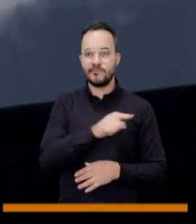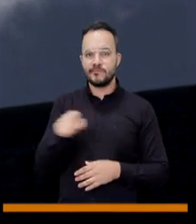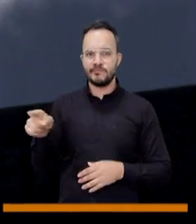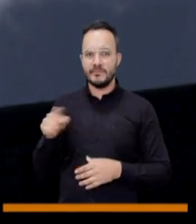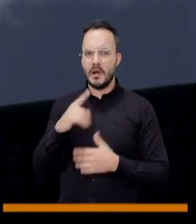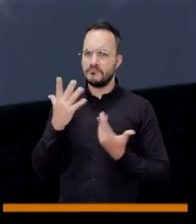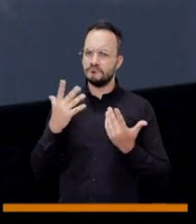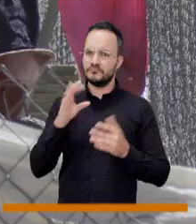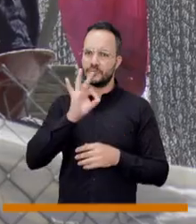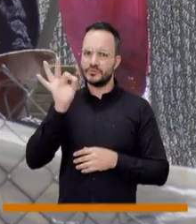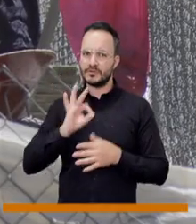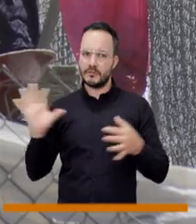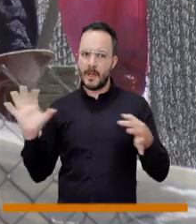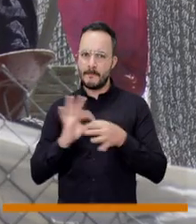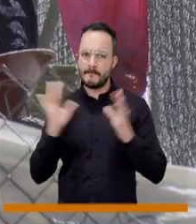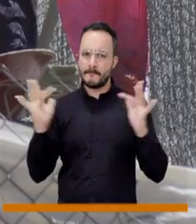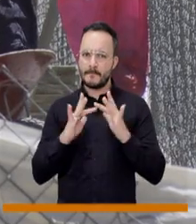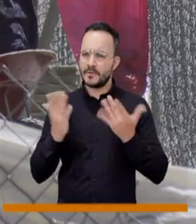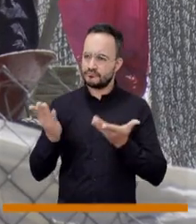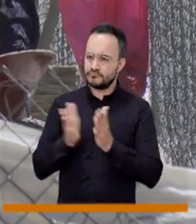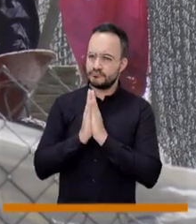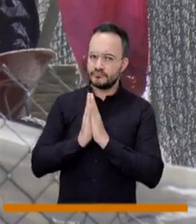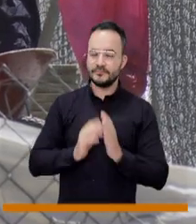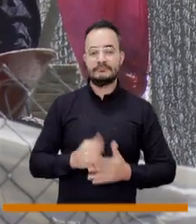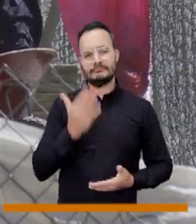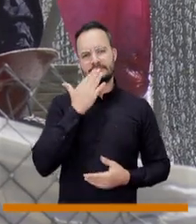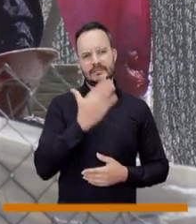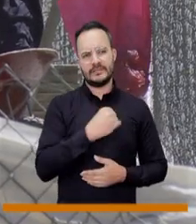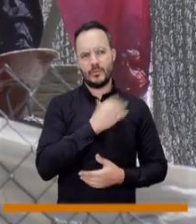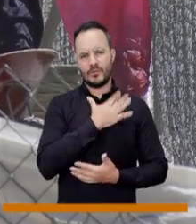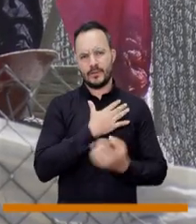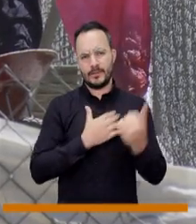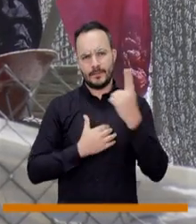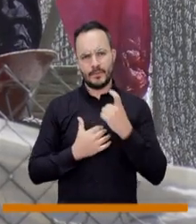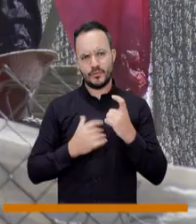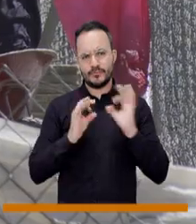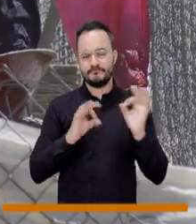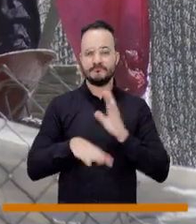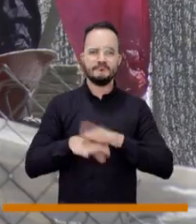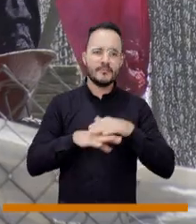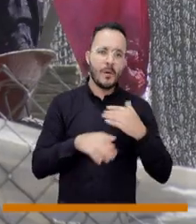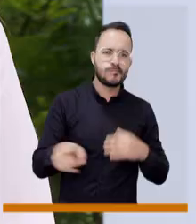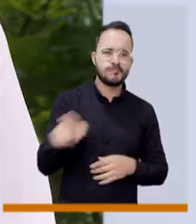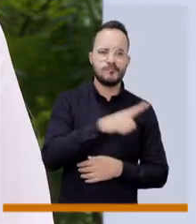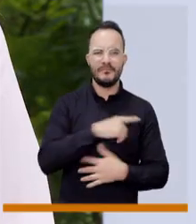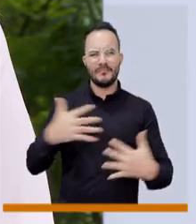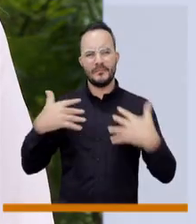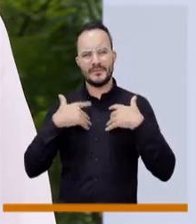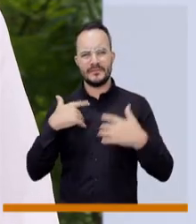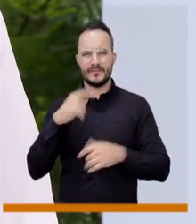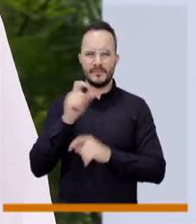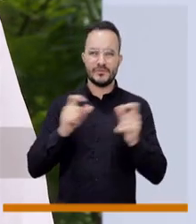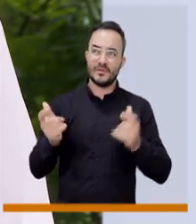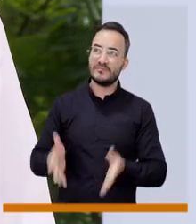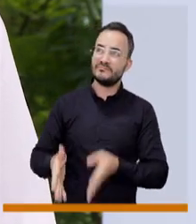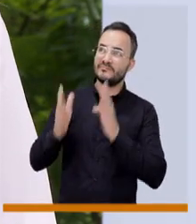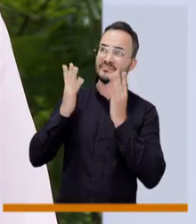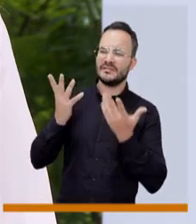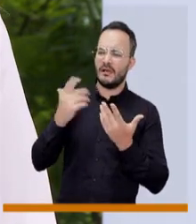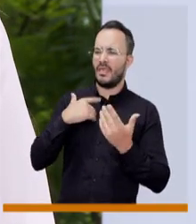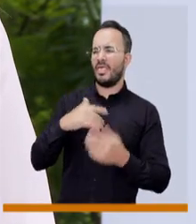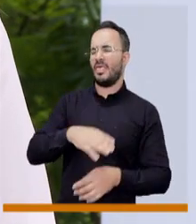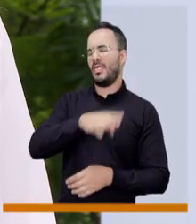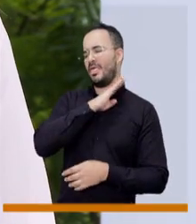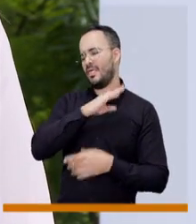a ciertos sectores. Caterine, muchas gracias por la oportunidad y sea mandarle un mensaje de tranquilidad a todas las víctimas